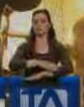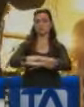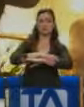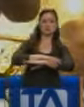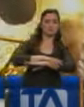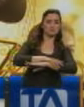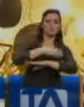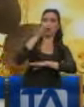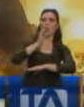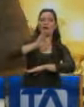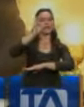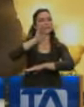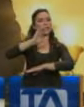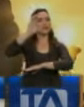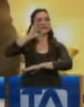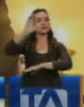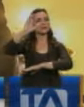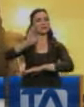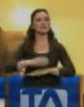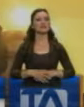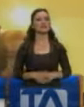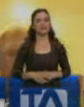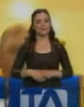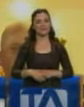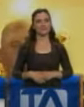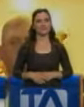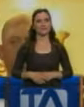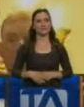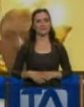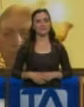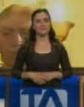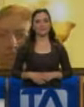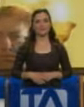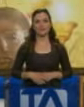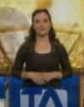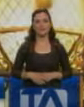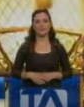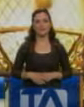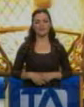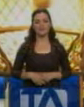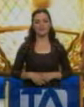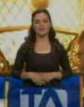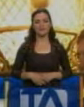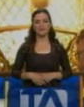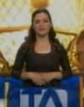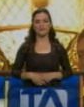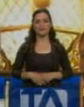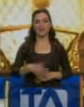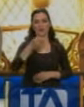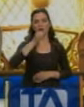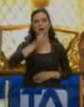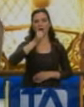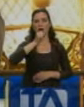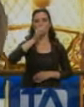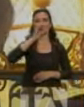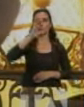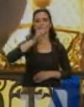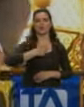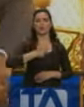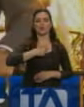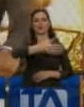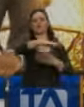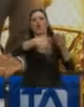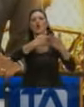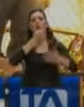Cantó. La mujer de la patria también. Hizo cantar. ¡Guarda todos!